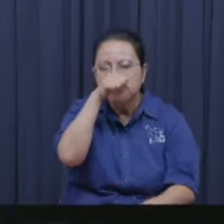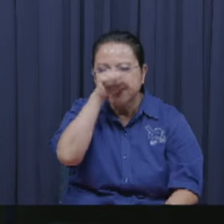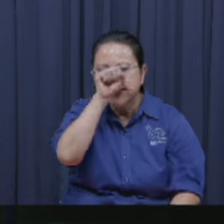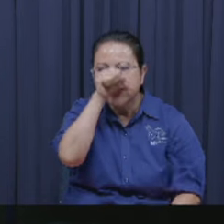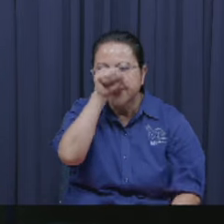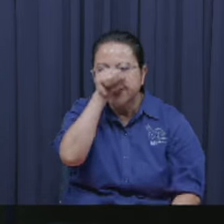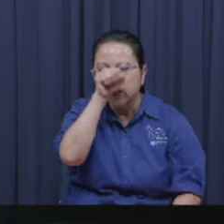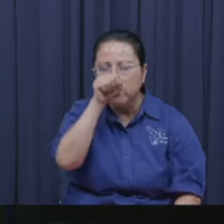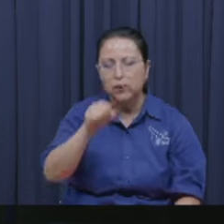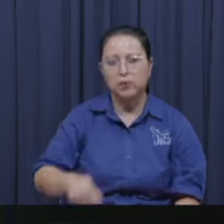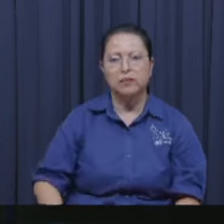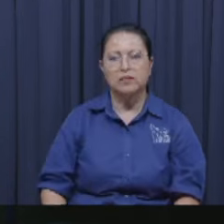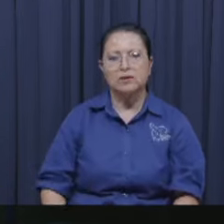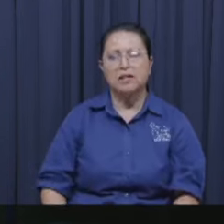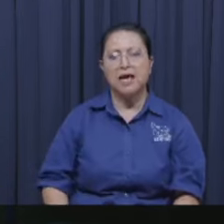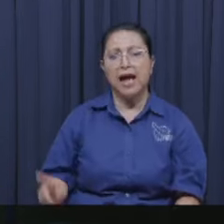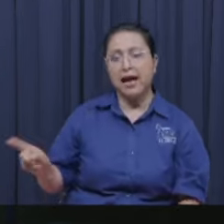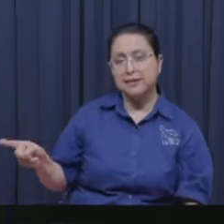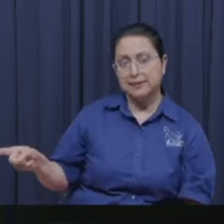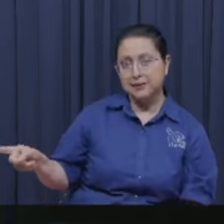Que estando en esa condición